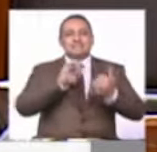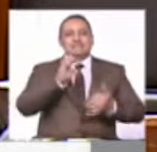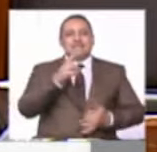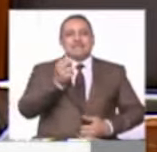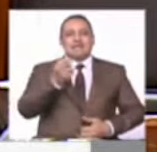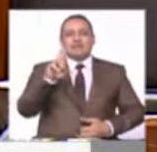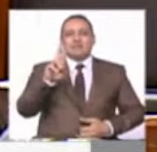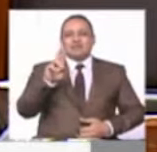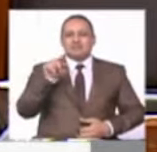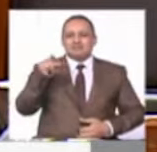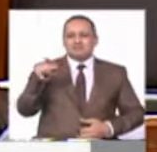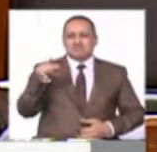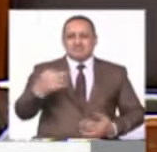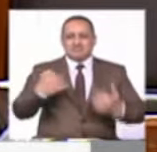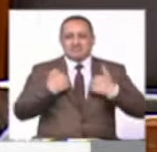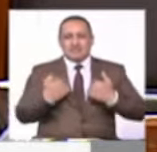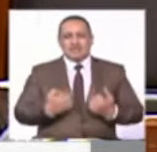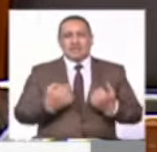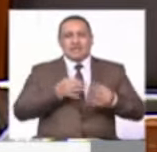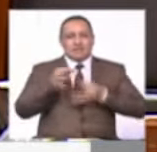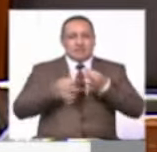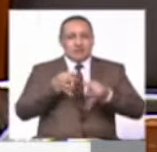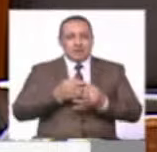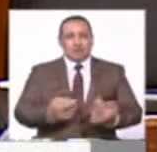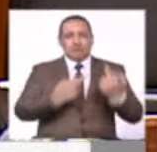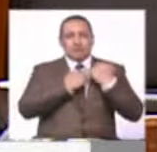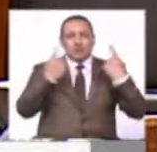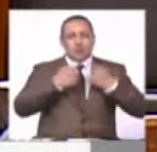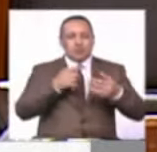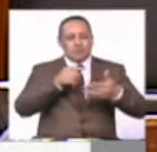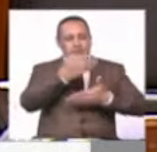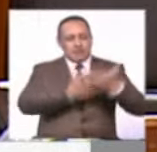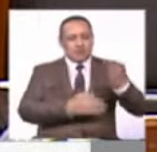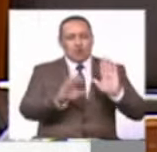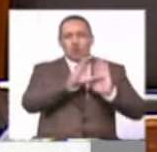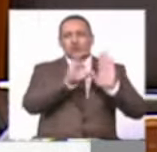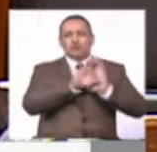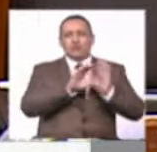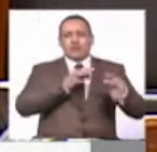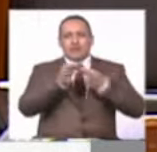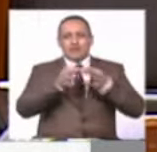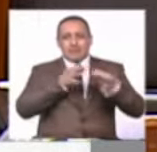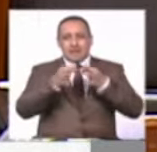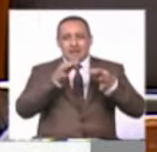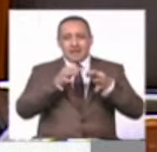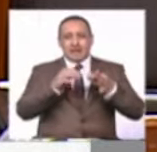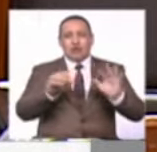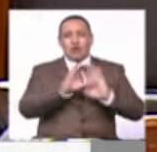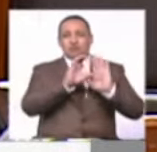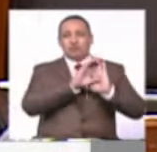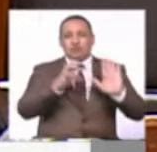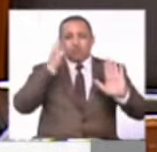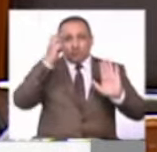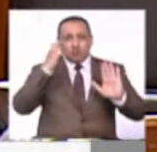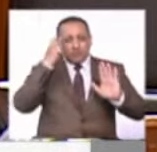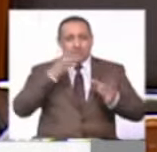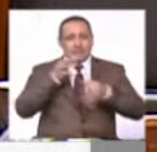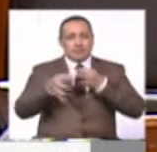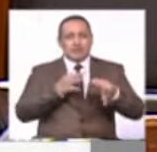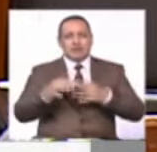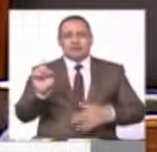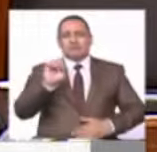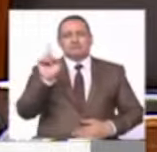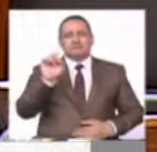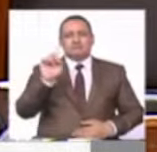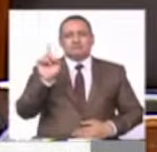tiene facultades para interpretar la constitución en forma vinculante debemos señalar que no